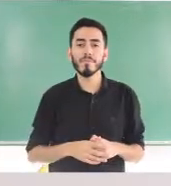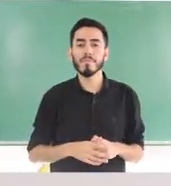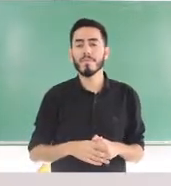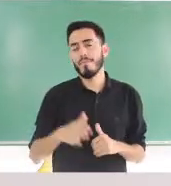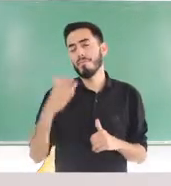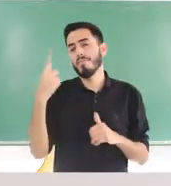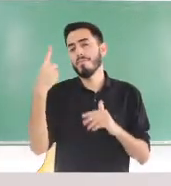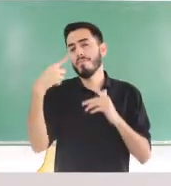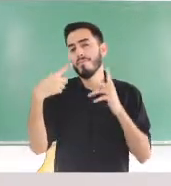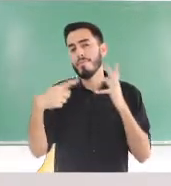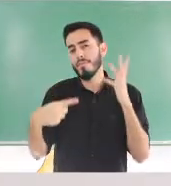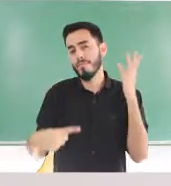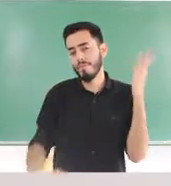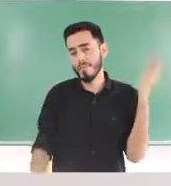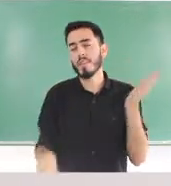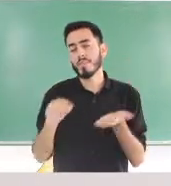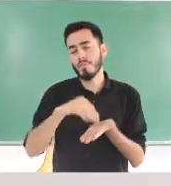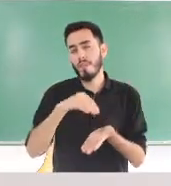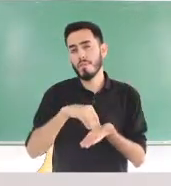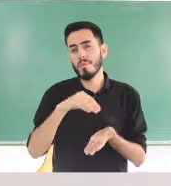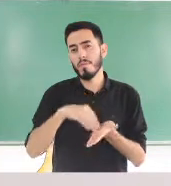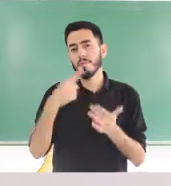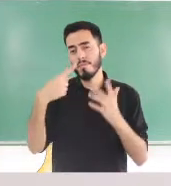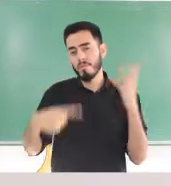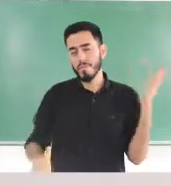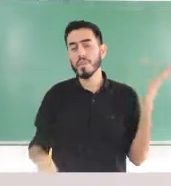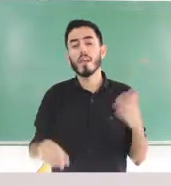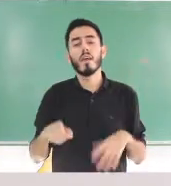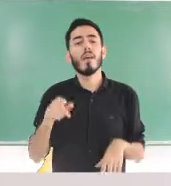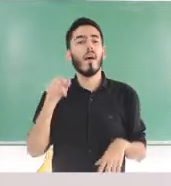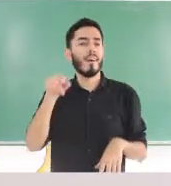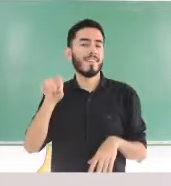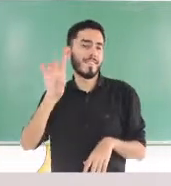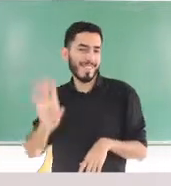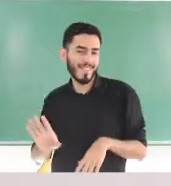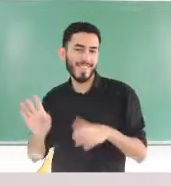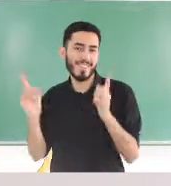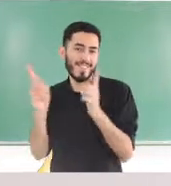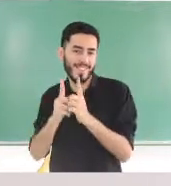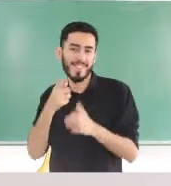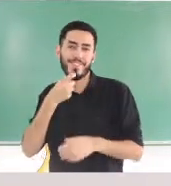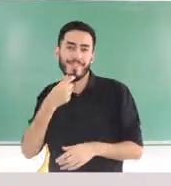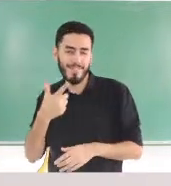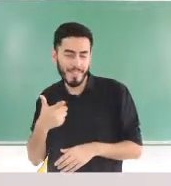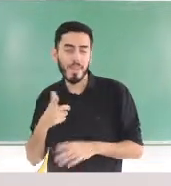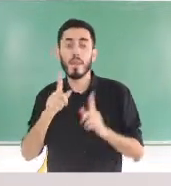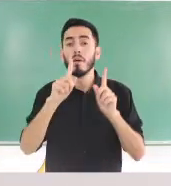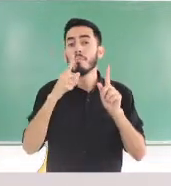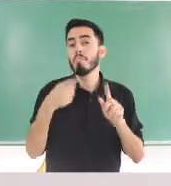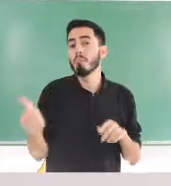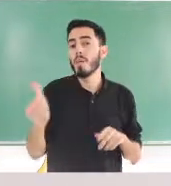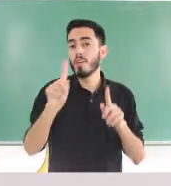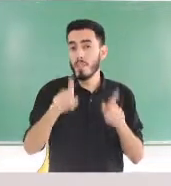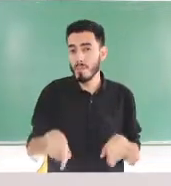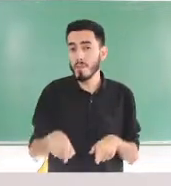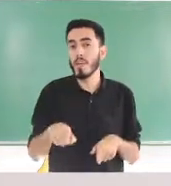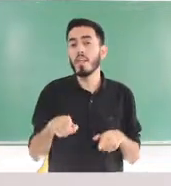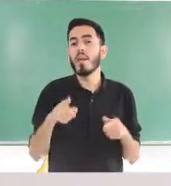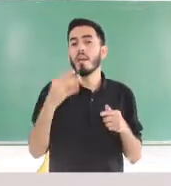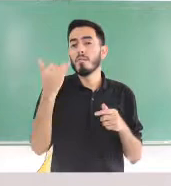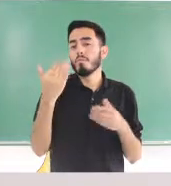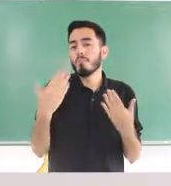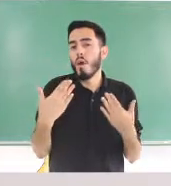podríamos formar varias proporciones, ¿sí? En este caso solo hacemos un ejemplo, pero también podemos generar